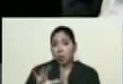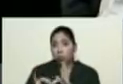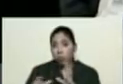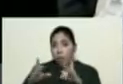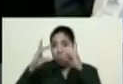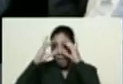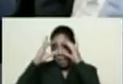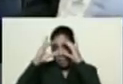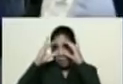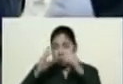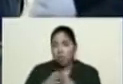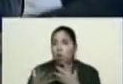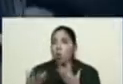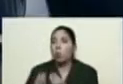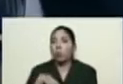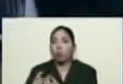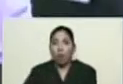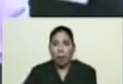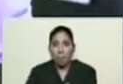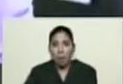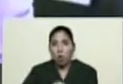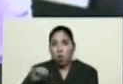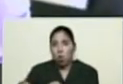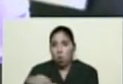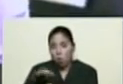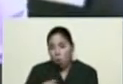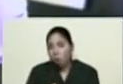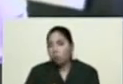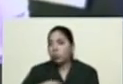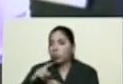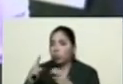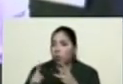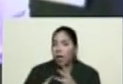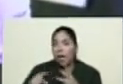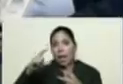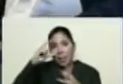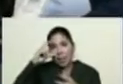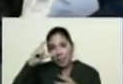Constituyente, con Jorge Rodríguez, con Roy Chatterton, con Elías Agua.